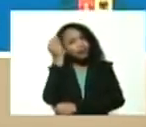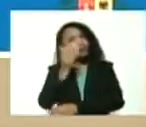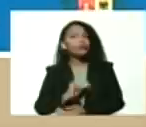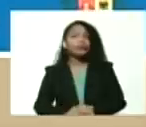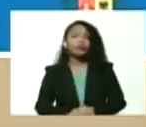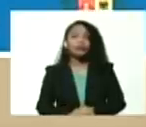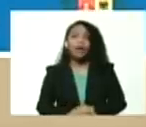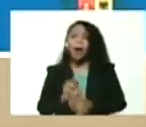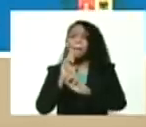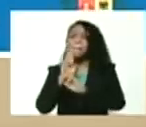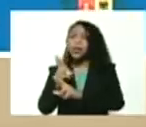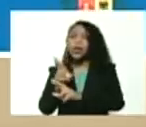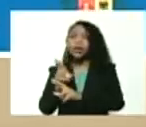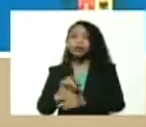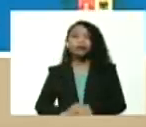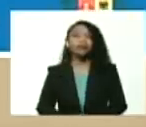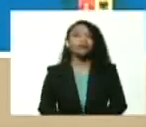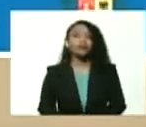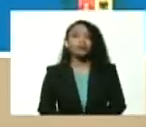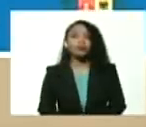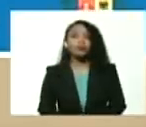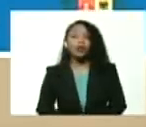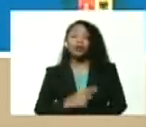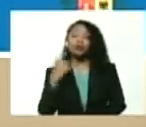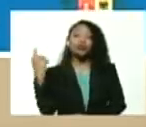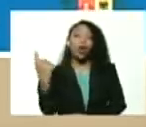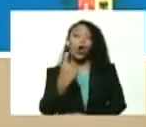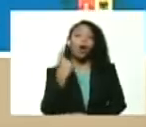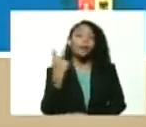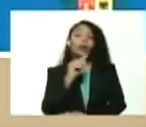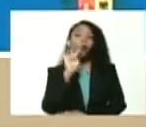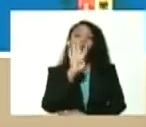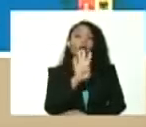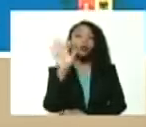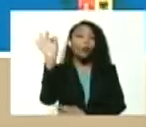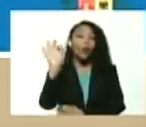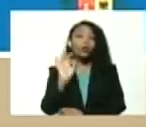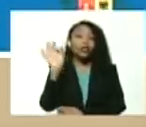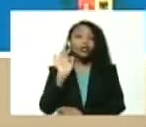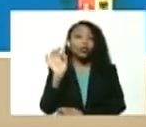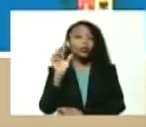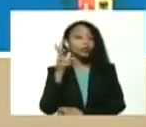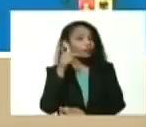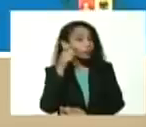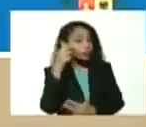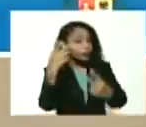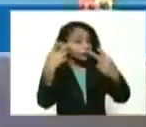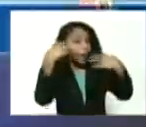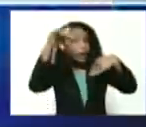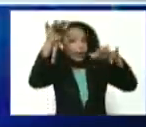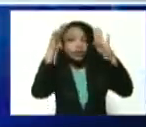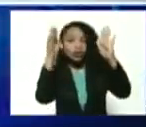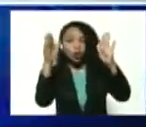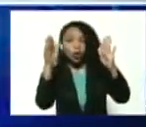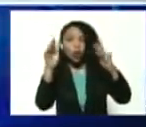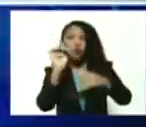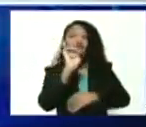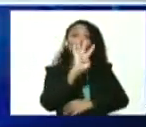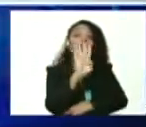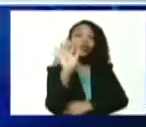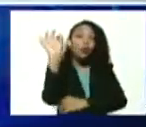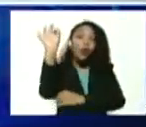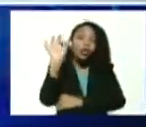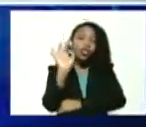El resultado, solamente 4%, escúchese bien, solamente